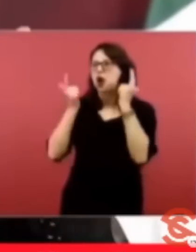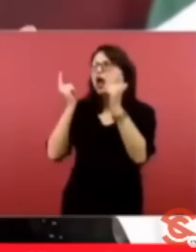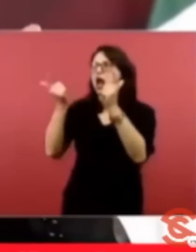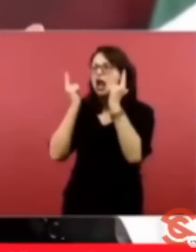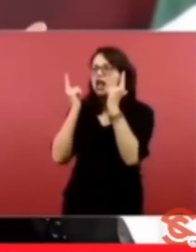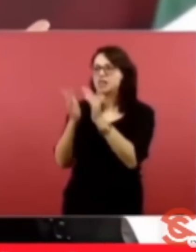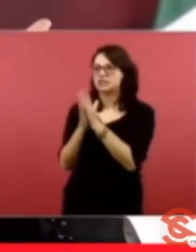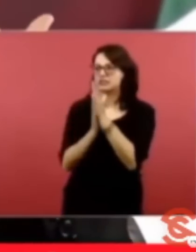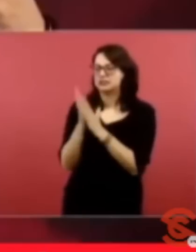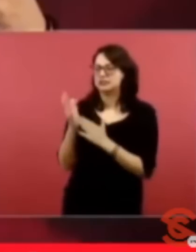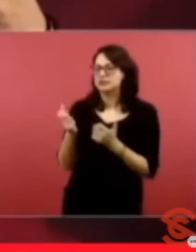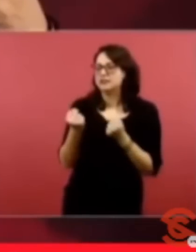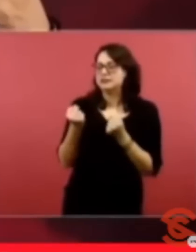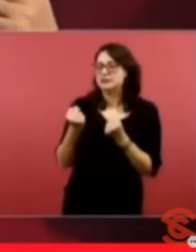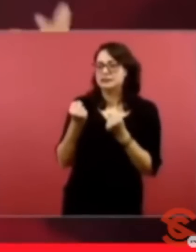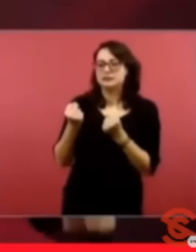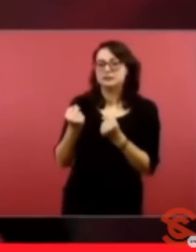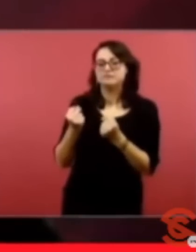se